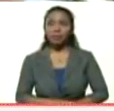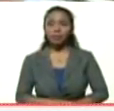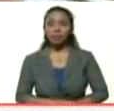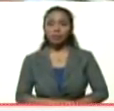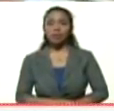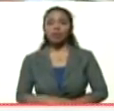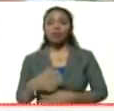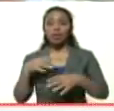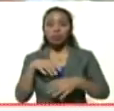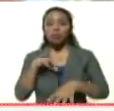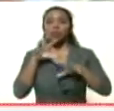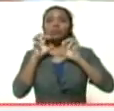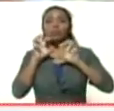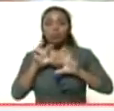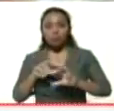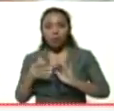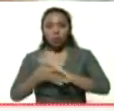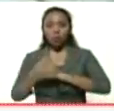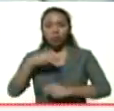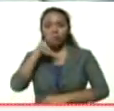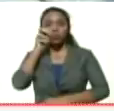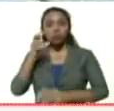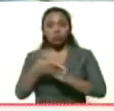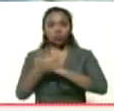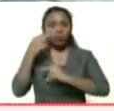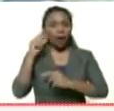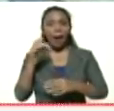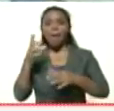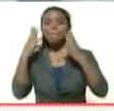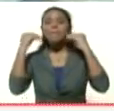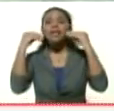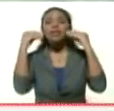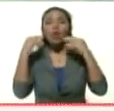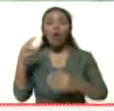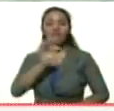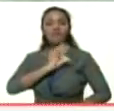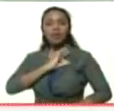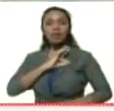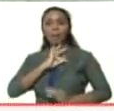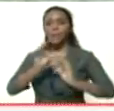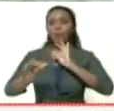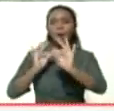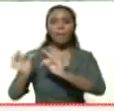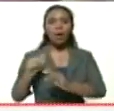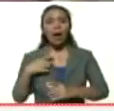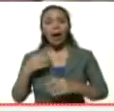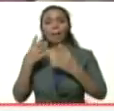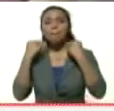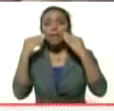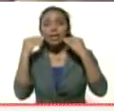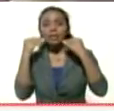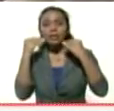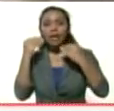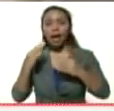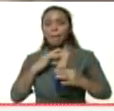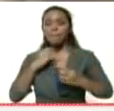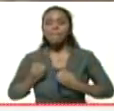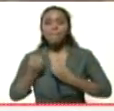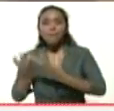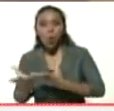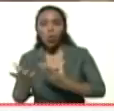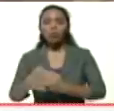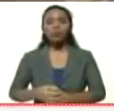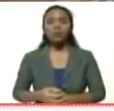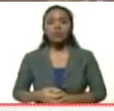neumonología y terapia respiratoria, expertos en enfermedades infecciosas, expertos en epidemiología, expertos